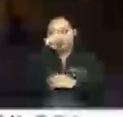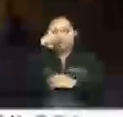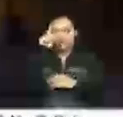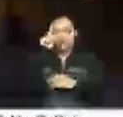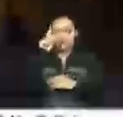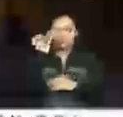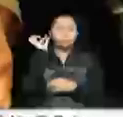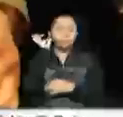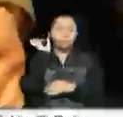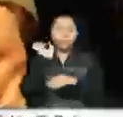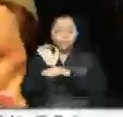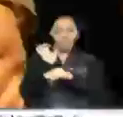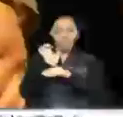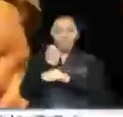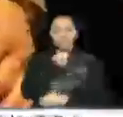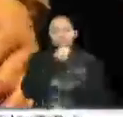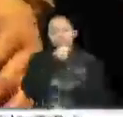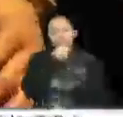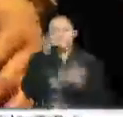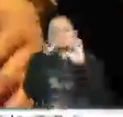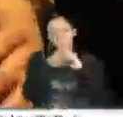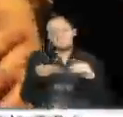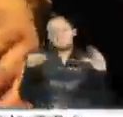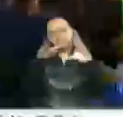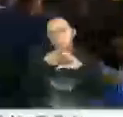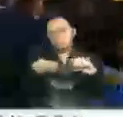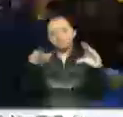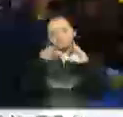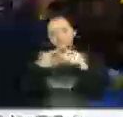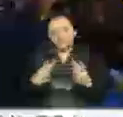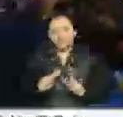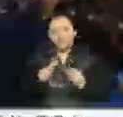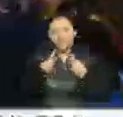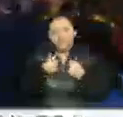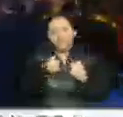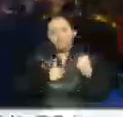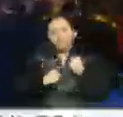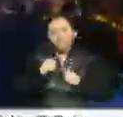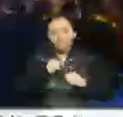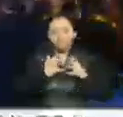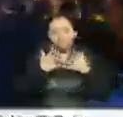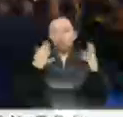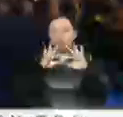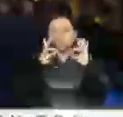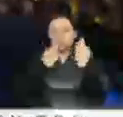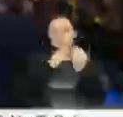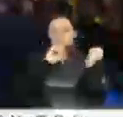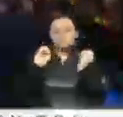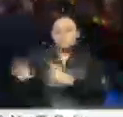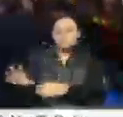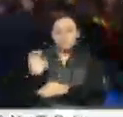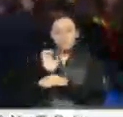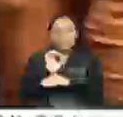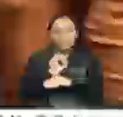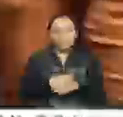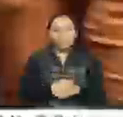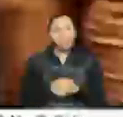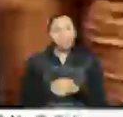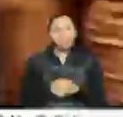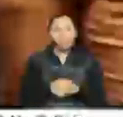una ecuatoriana migrante narró los acontecimientos por los que tuvo que pasar al dejar a su familia en Ecuador. Tal fue